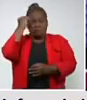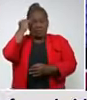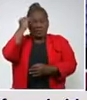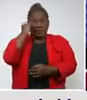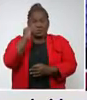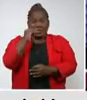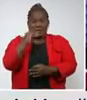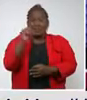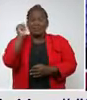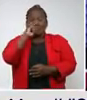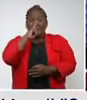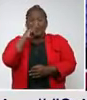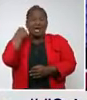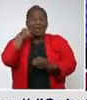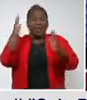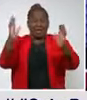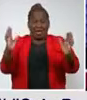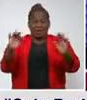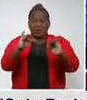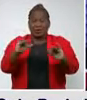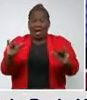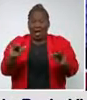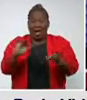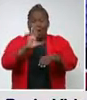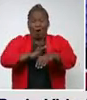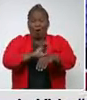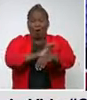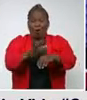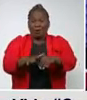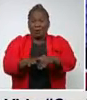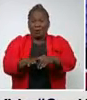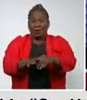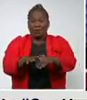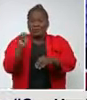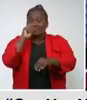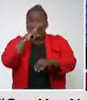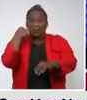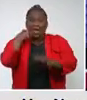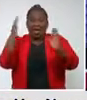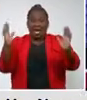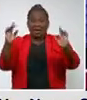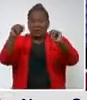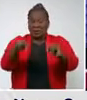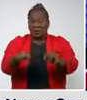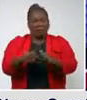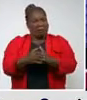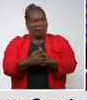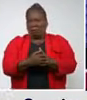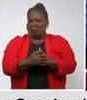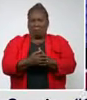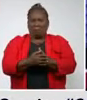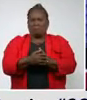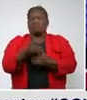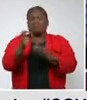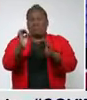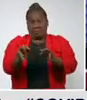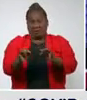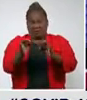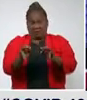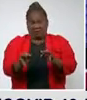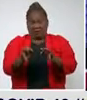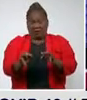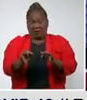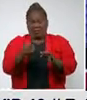COVID este año. O sea, realmente el comportamiento de la enfermedad, la